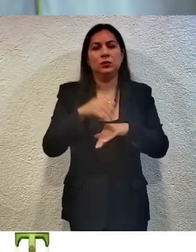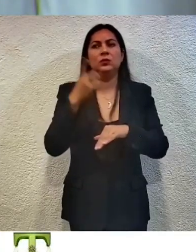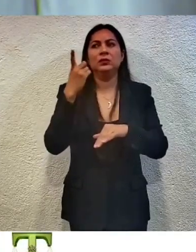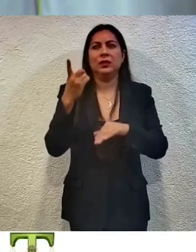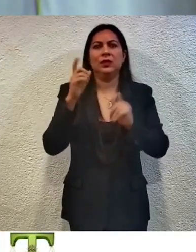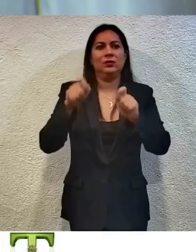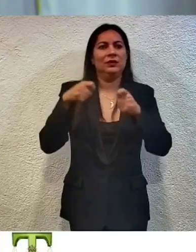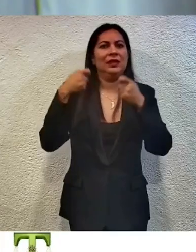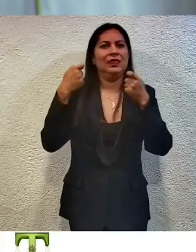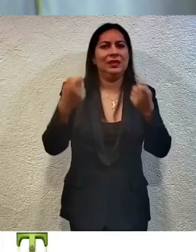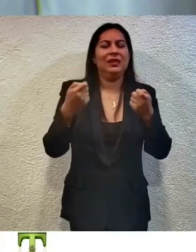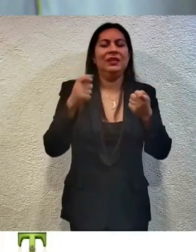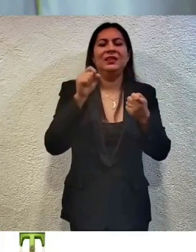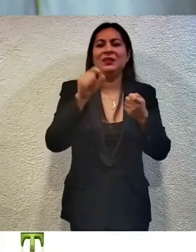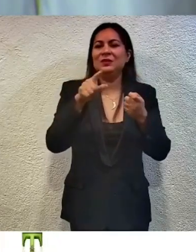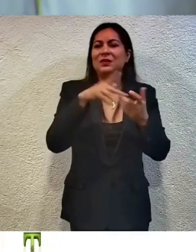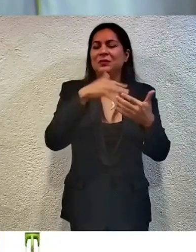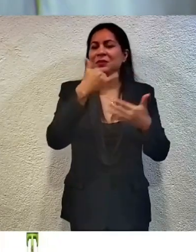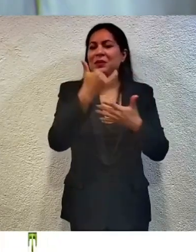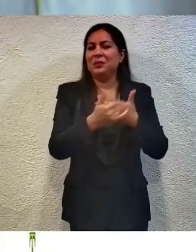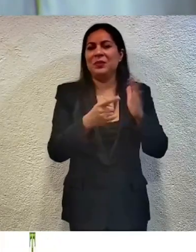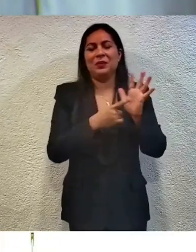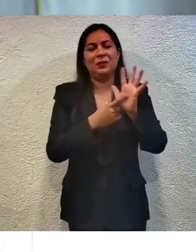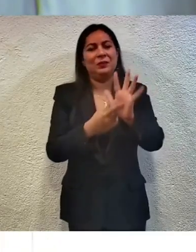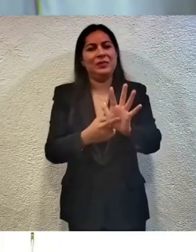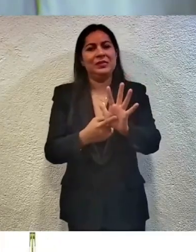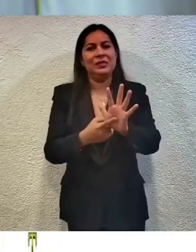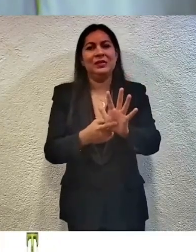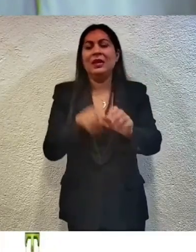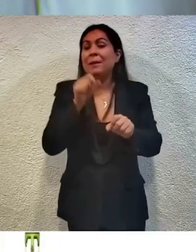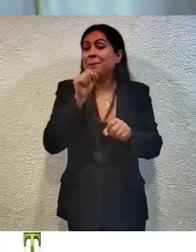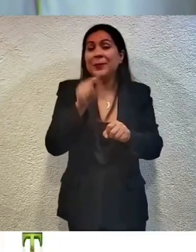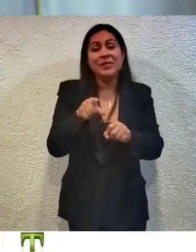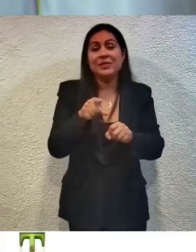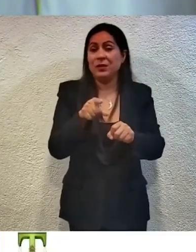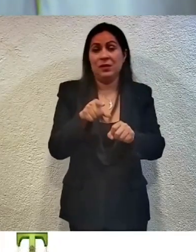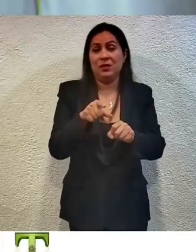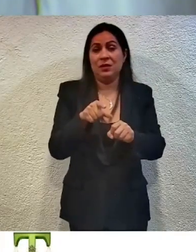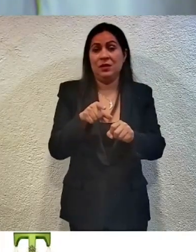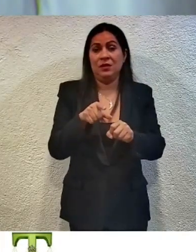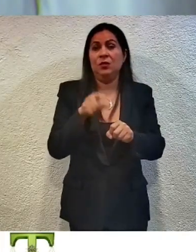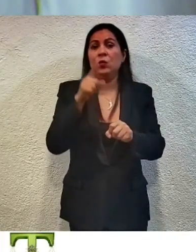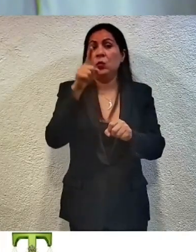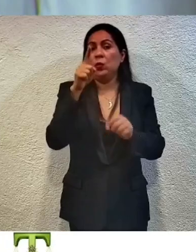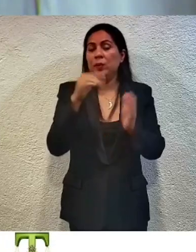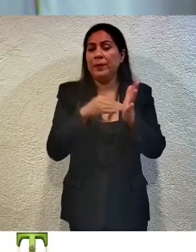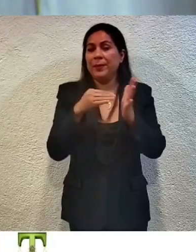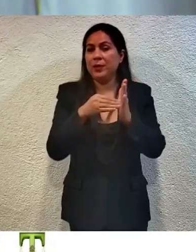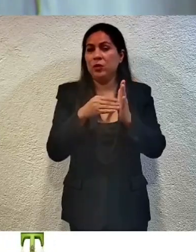dan y las que el proyecto les presenta, es la misma, es